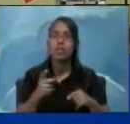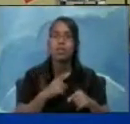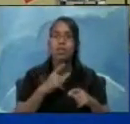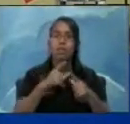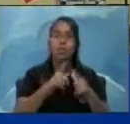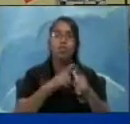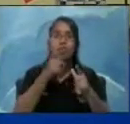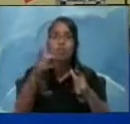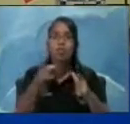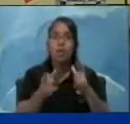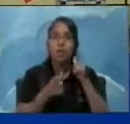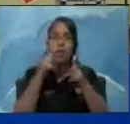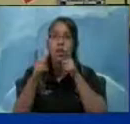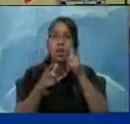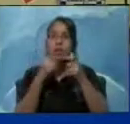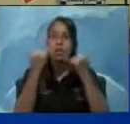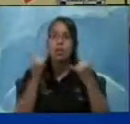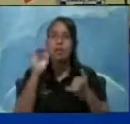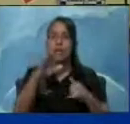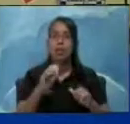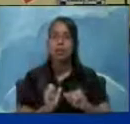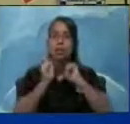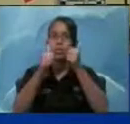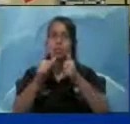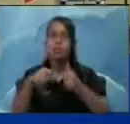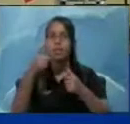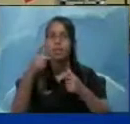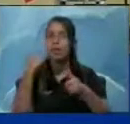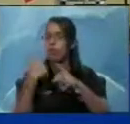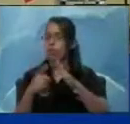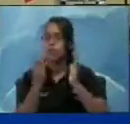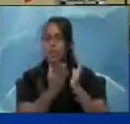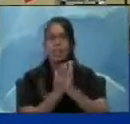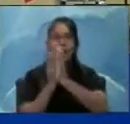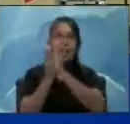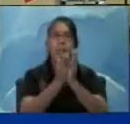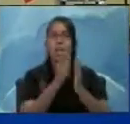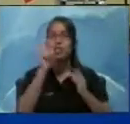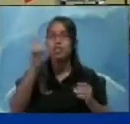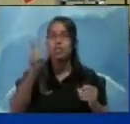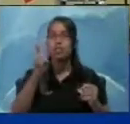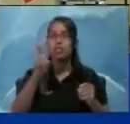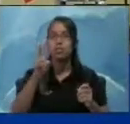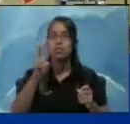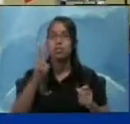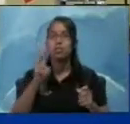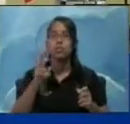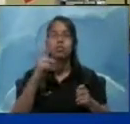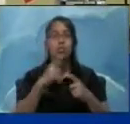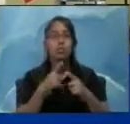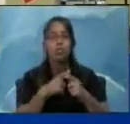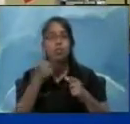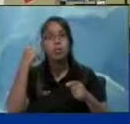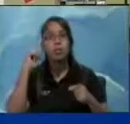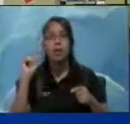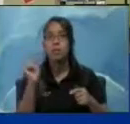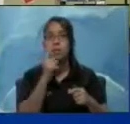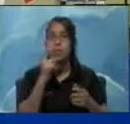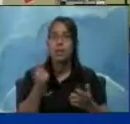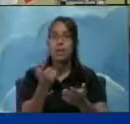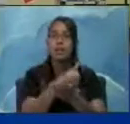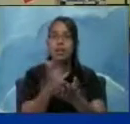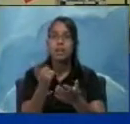diga ya está comenzando mañana reciben la clase número dos por la primera lección me